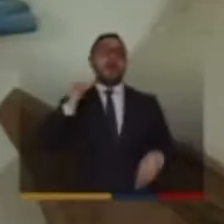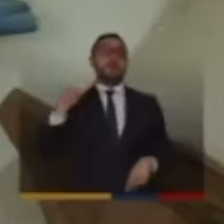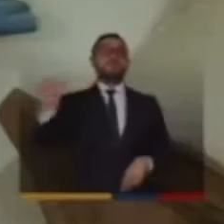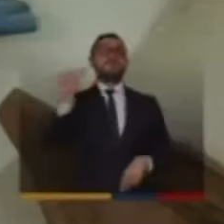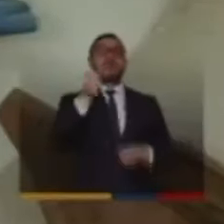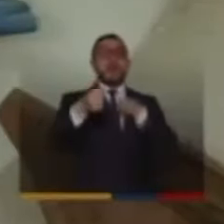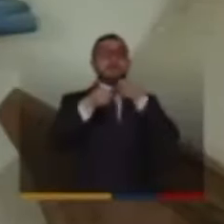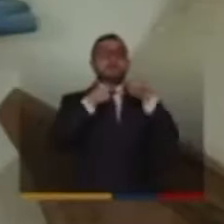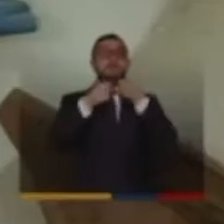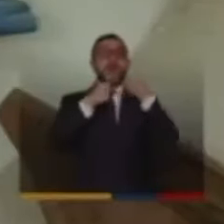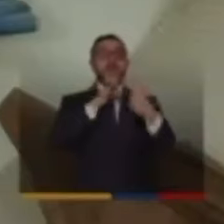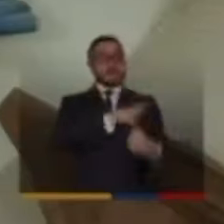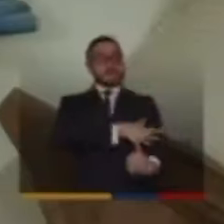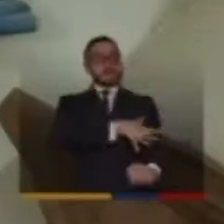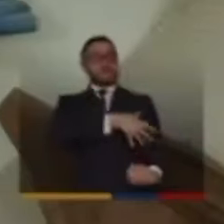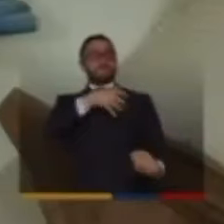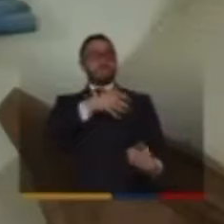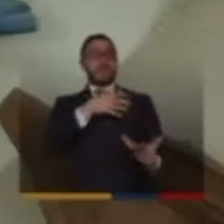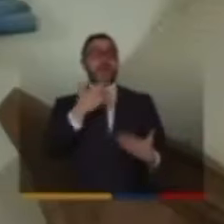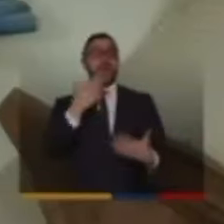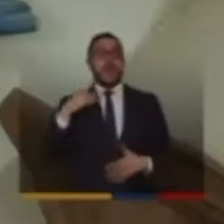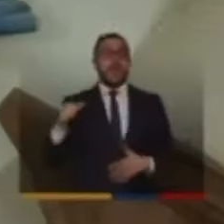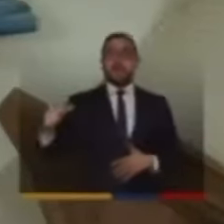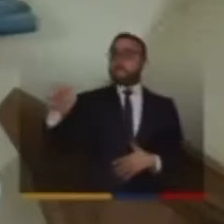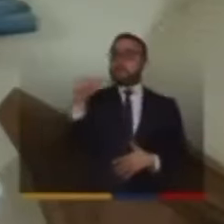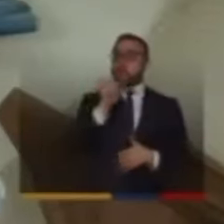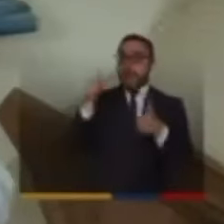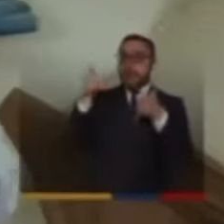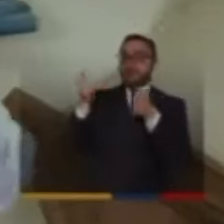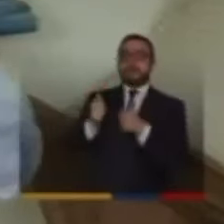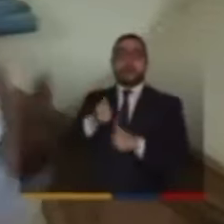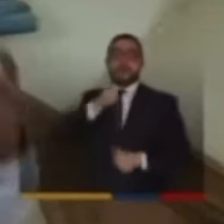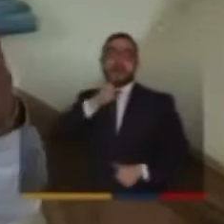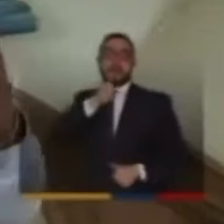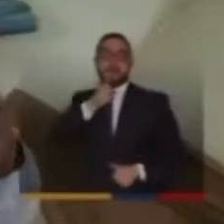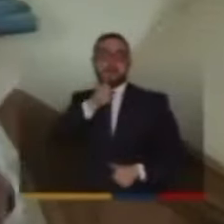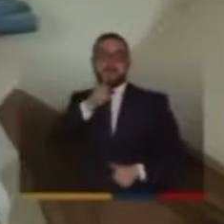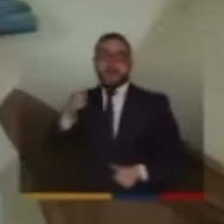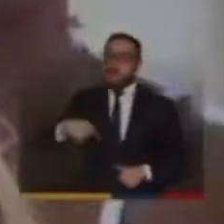supremamente fuerte y confrontativo. O sea, está dando una señal de alerta fuerte.